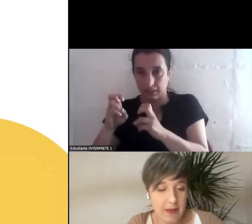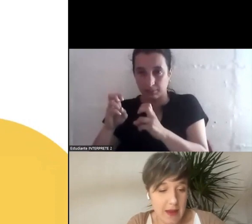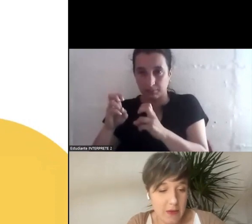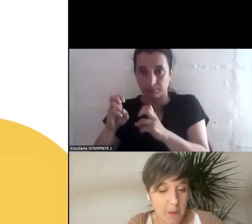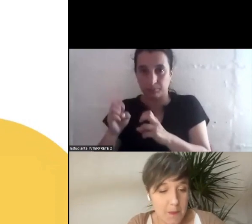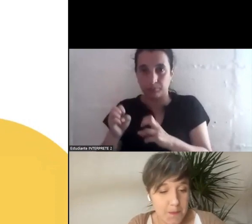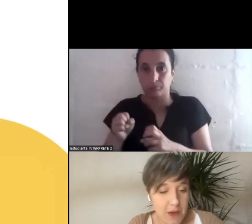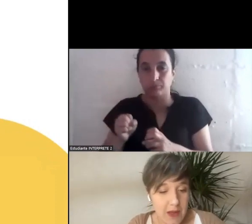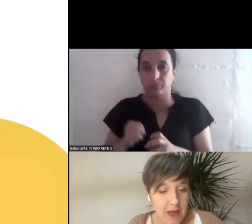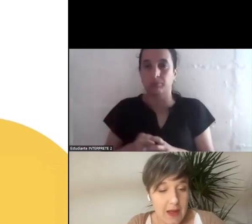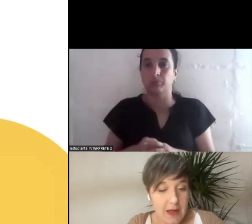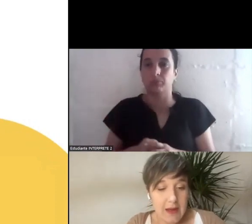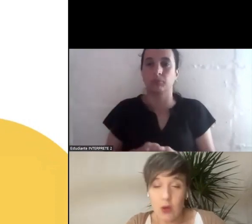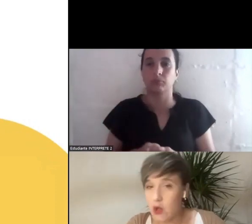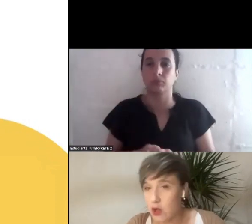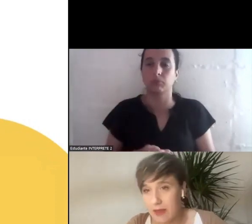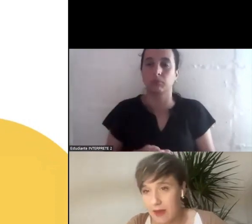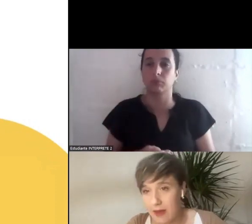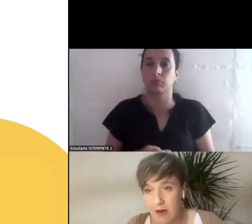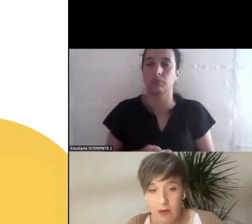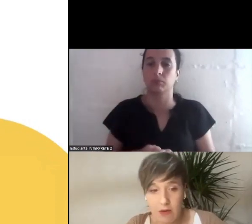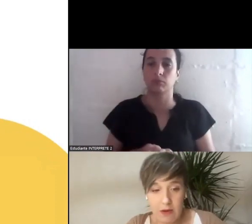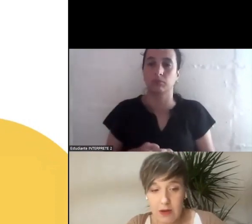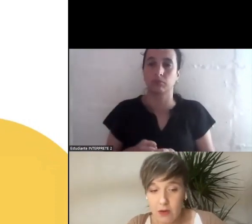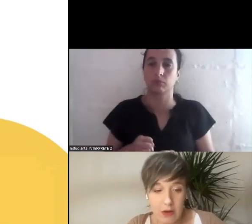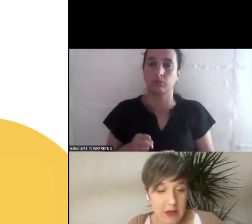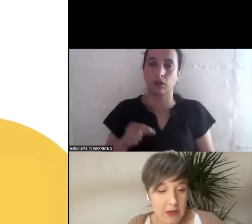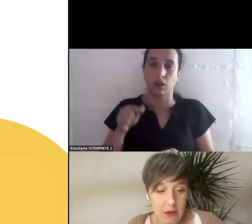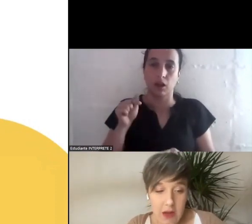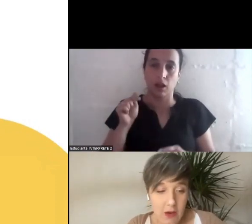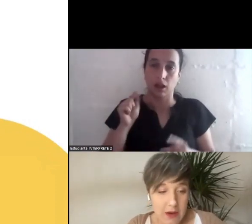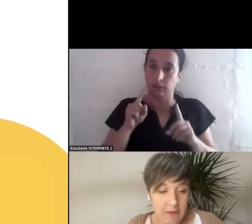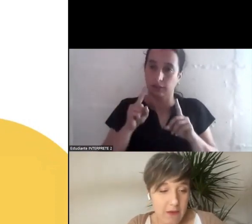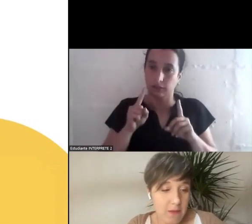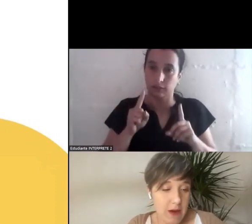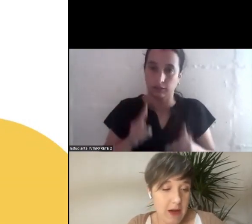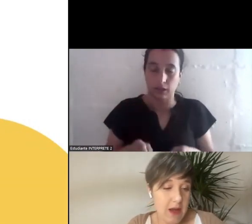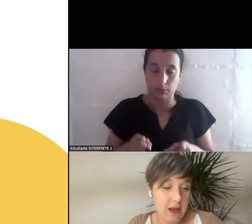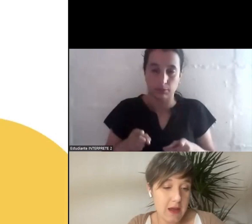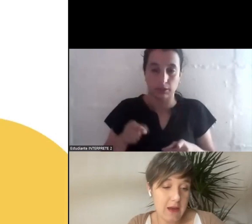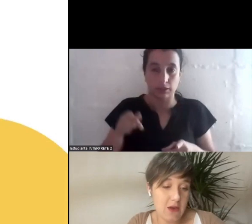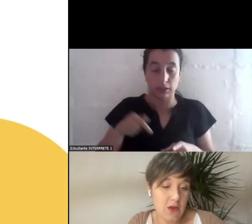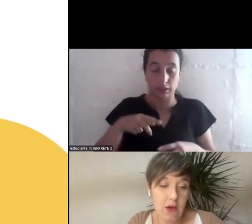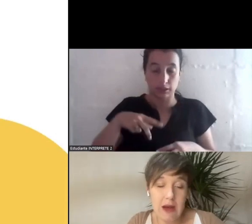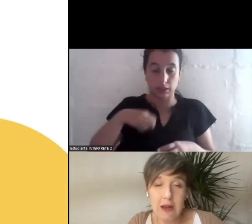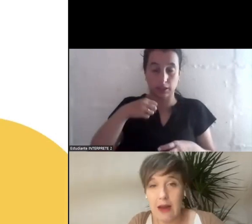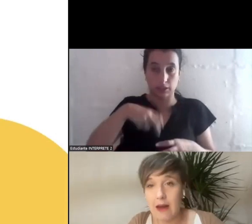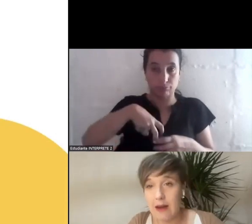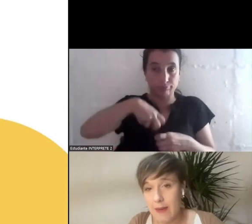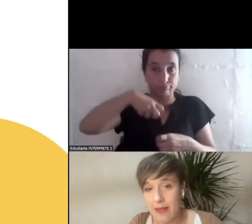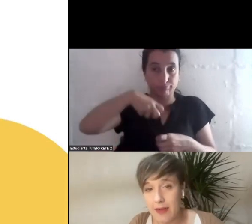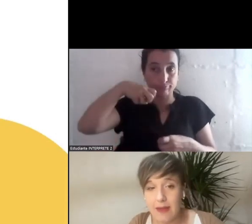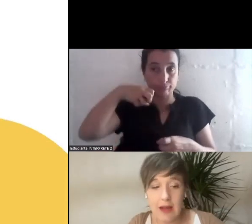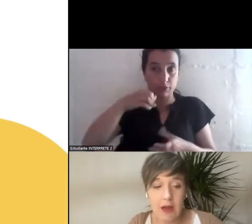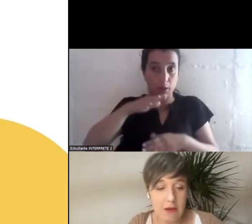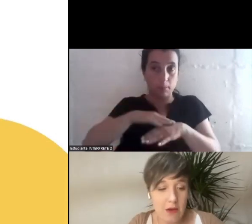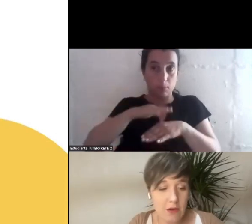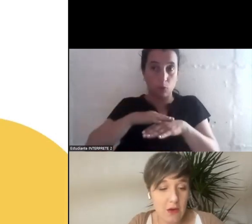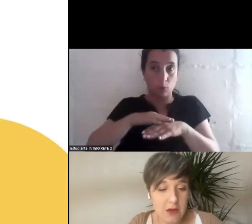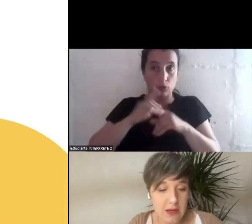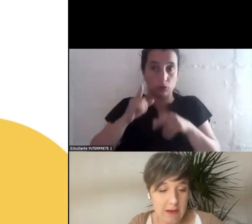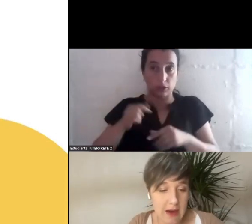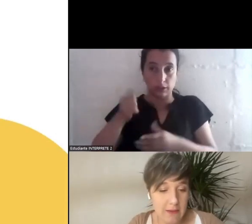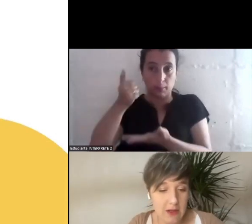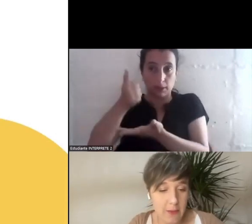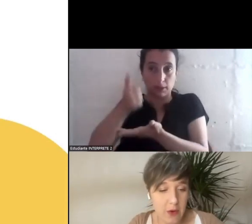¿vale? Dependiendo. Todo esto se hace bajo el control directo del ecógrafo, ¿vale? Y eso se localiza la placenta, el líquido